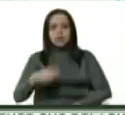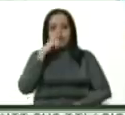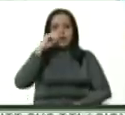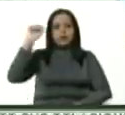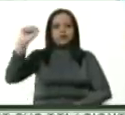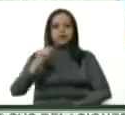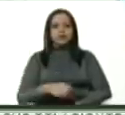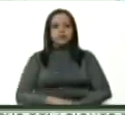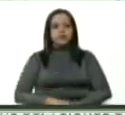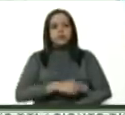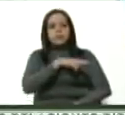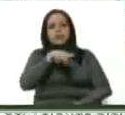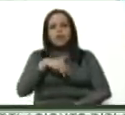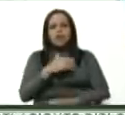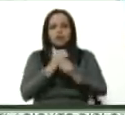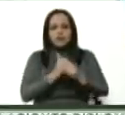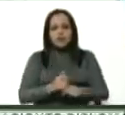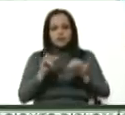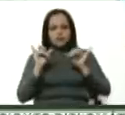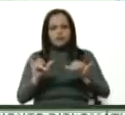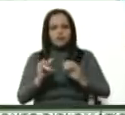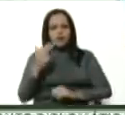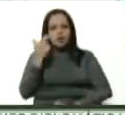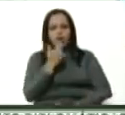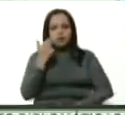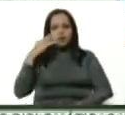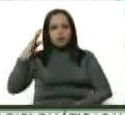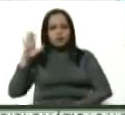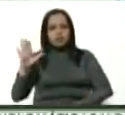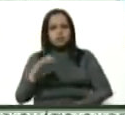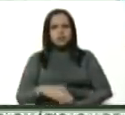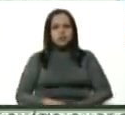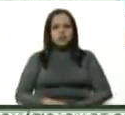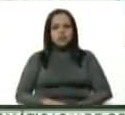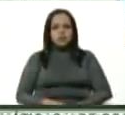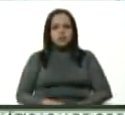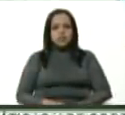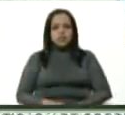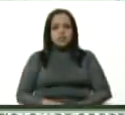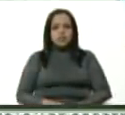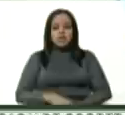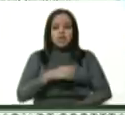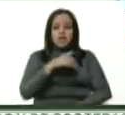lo que nosotros aspiramos y por eso el compromiso entre Josep Borrell